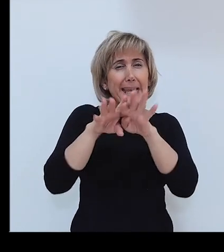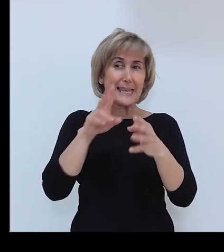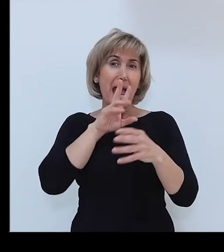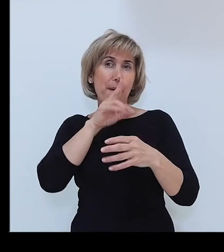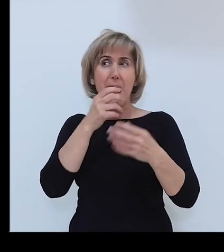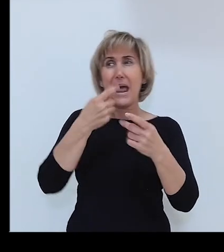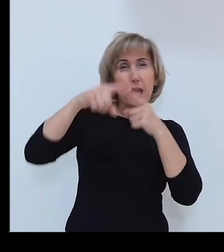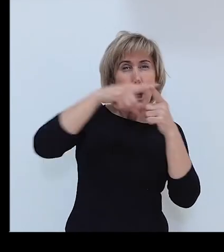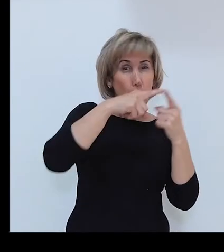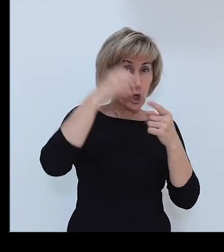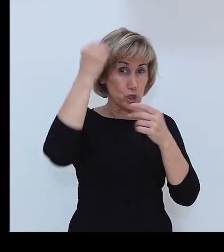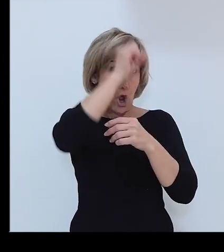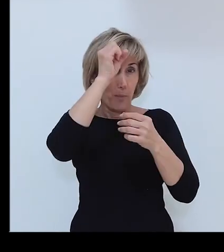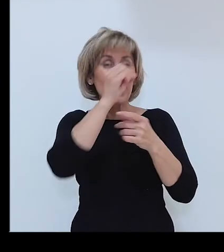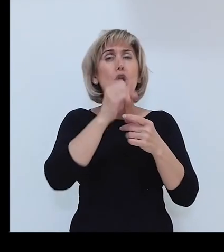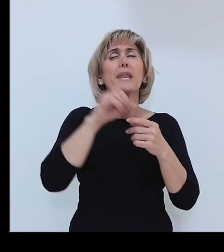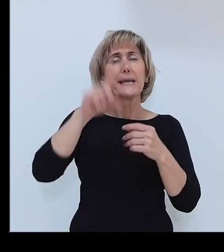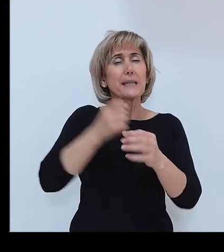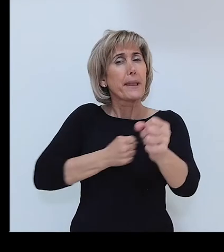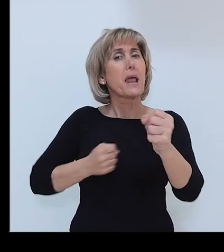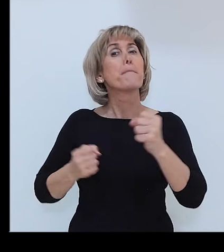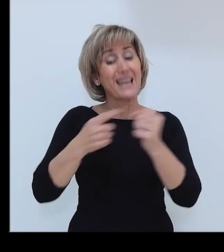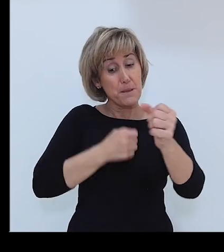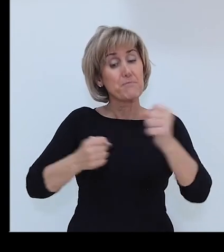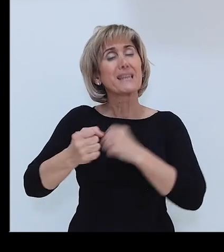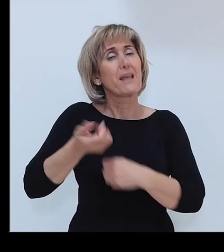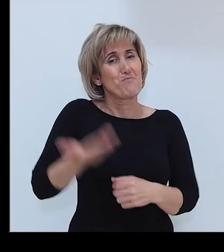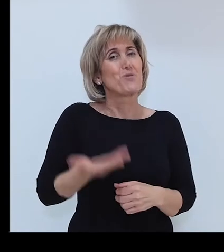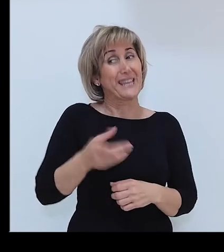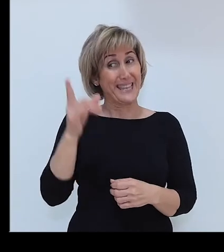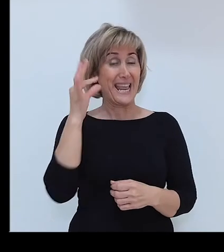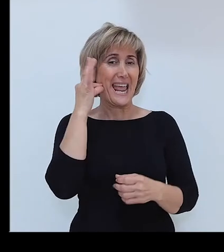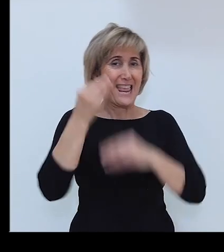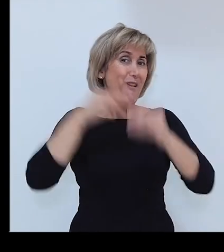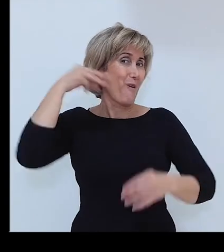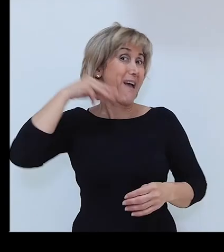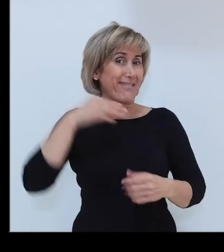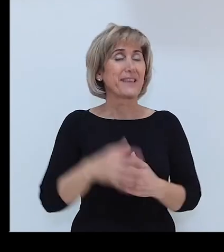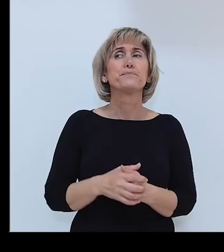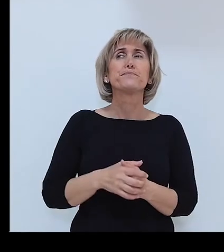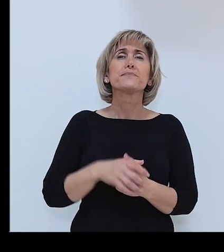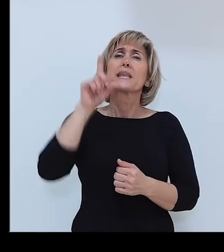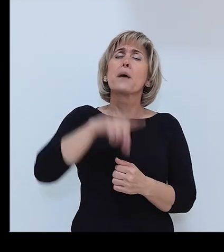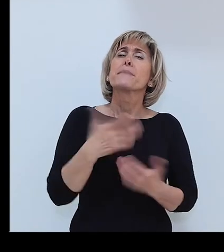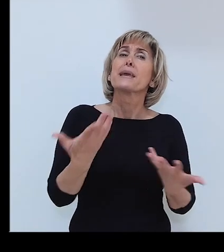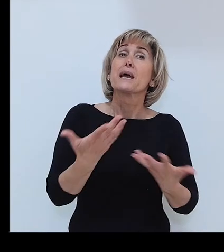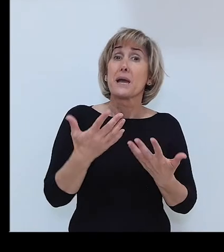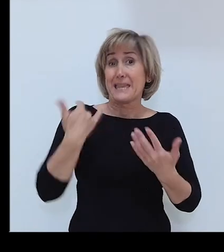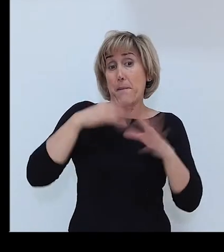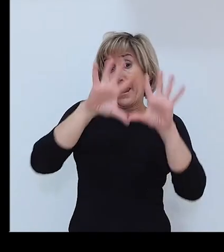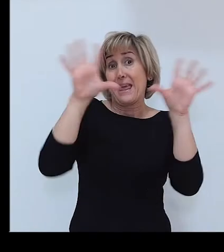la crítica, pero la empatía es importante también que se reivindique. Ella lo hace y eso me gusta, ¿verdad? Luego,